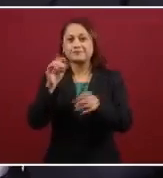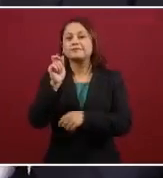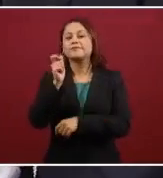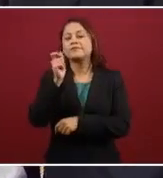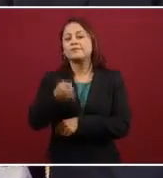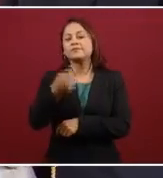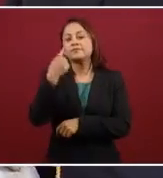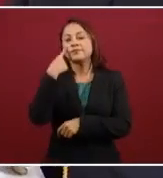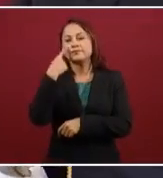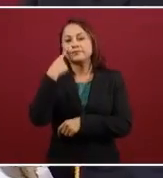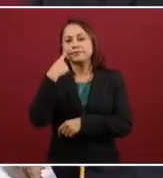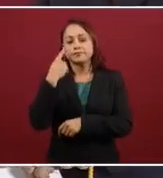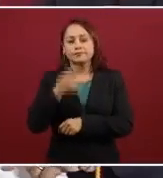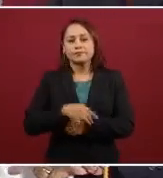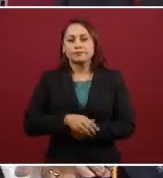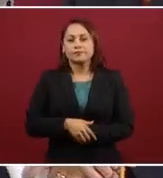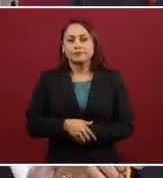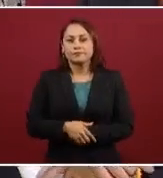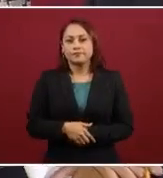no habían